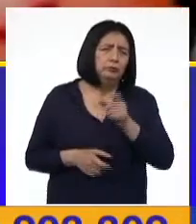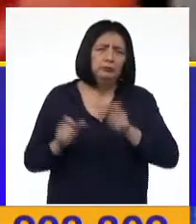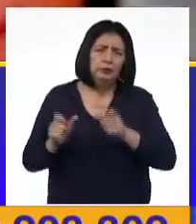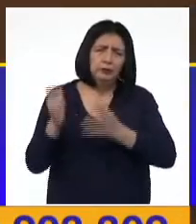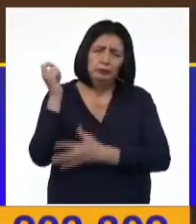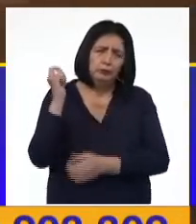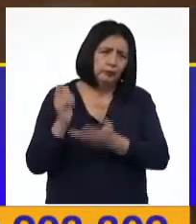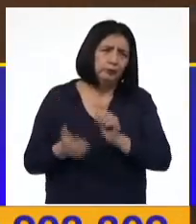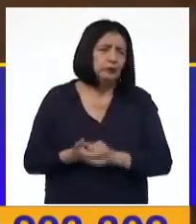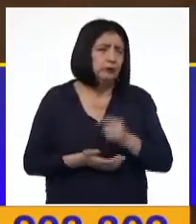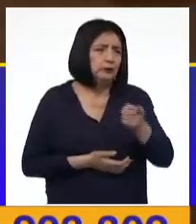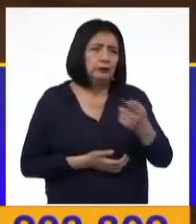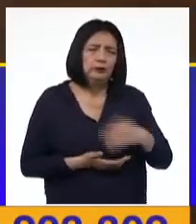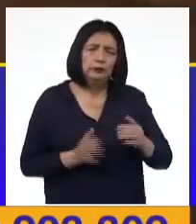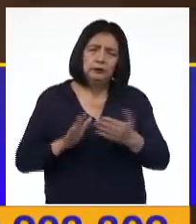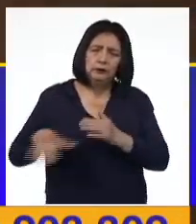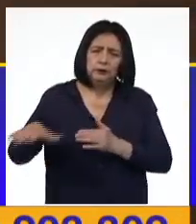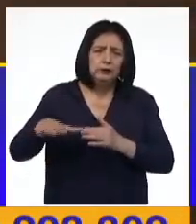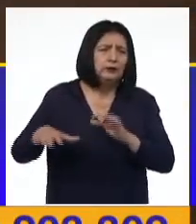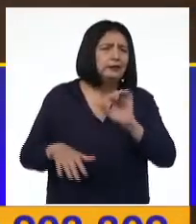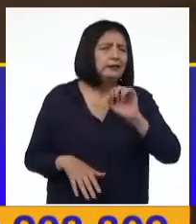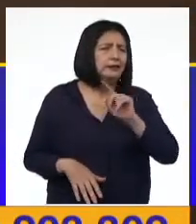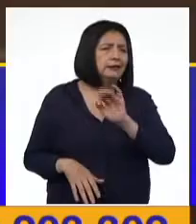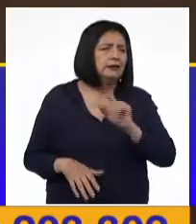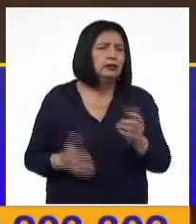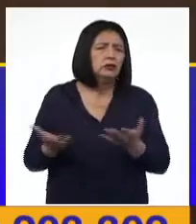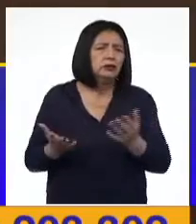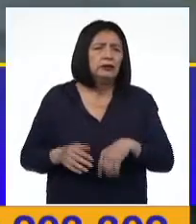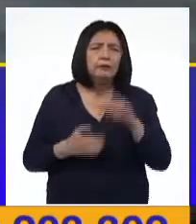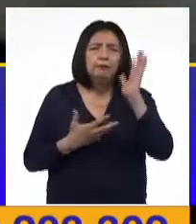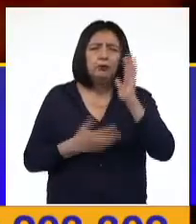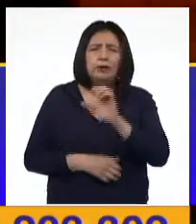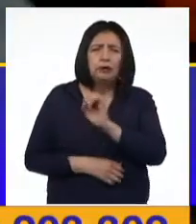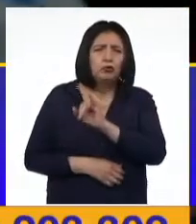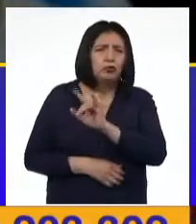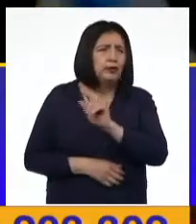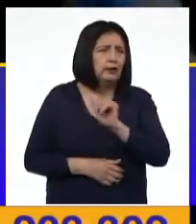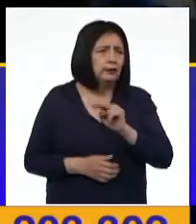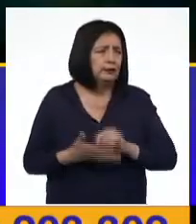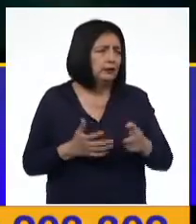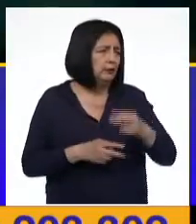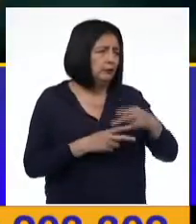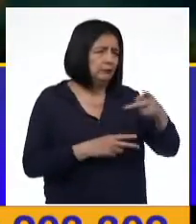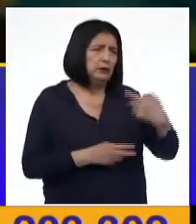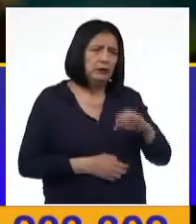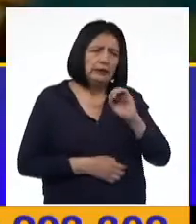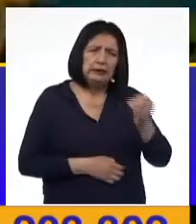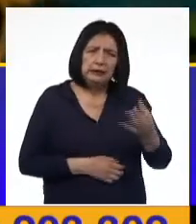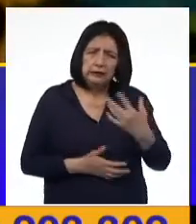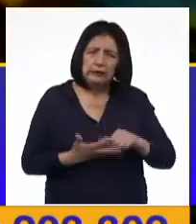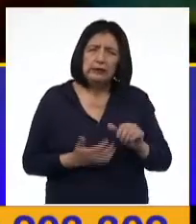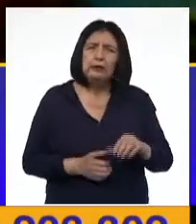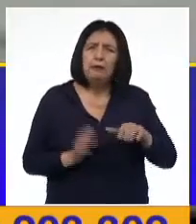personas pobres. Este es el asentamiento humano Santa Teresita en Sullana, Piura, donde, según vecinos, en lo que va del año habrían muerto más